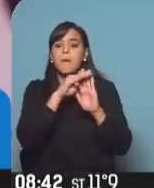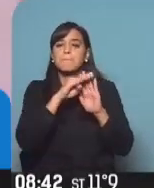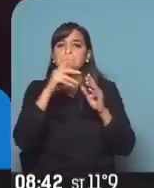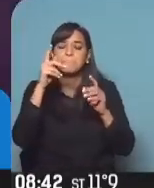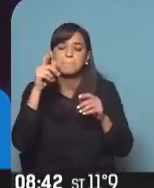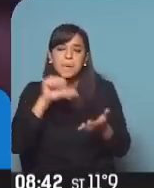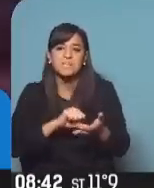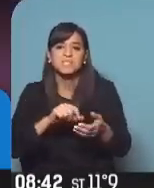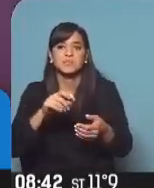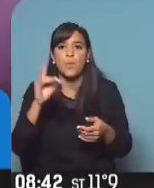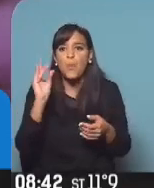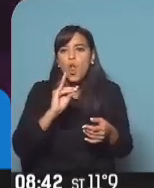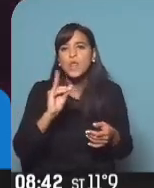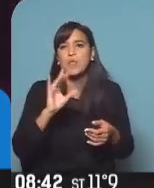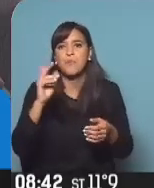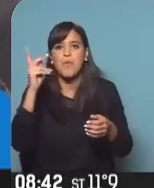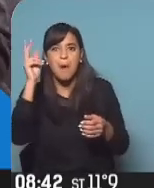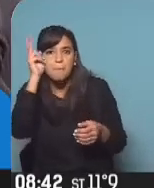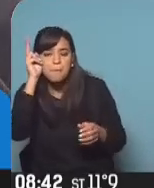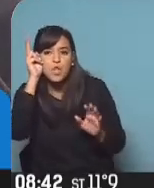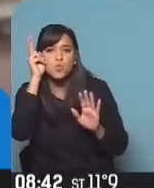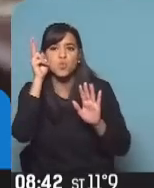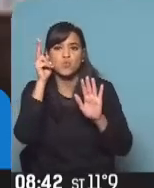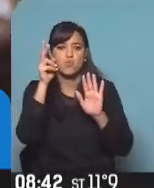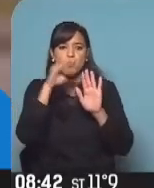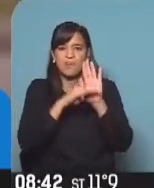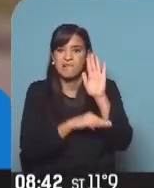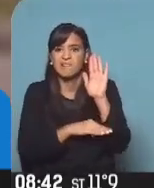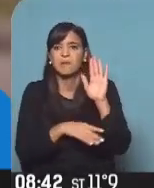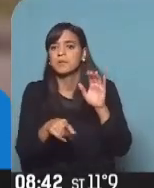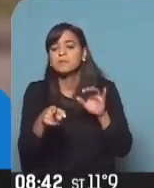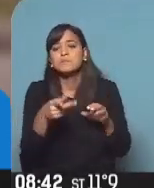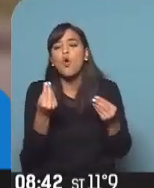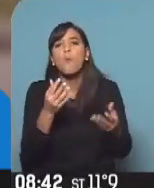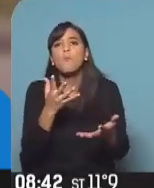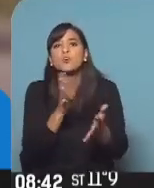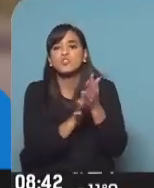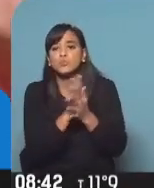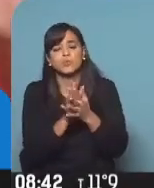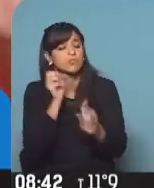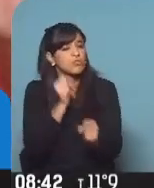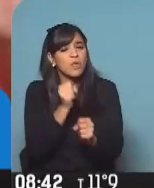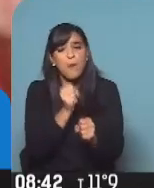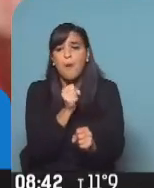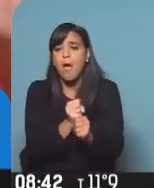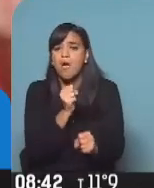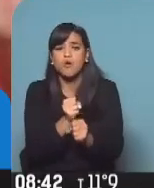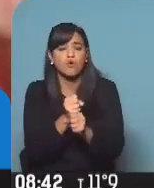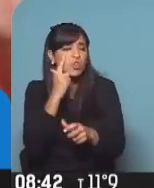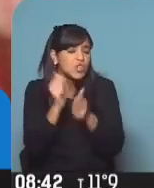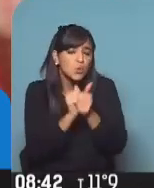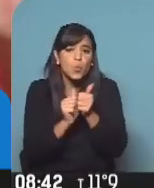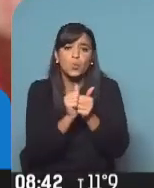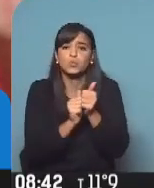como perú y cómo se revierte eso con empleo con industria básicamente porque industria y